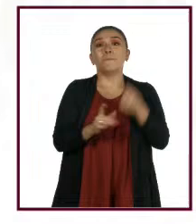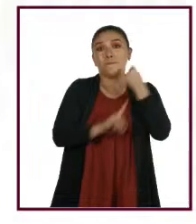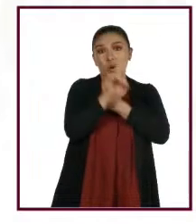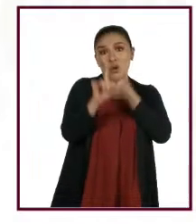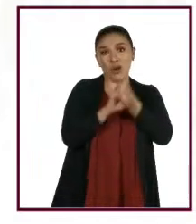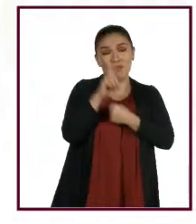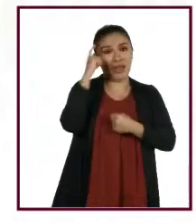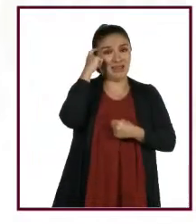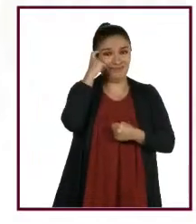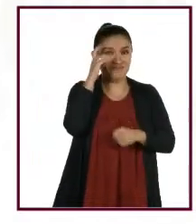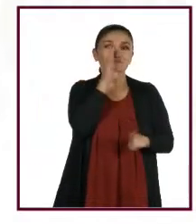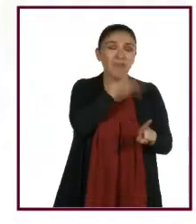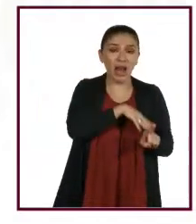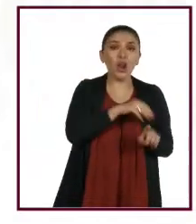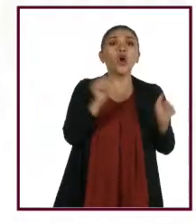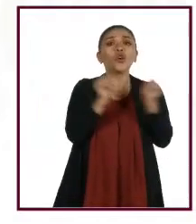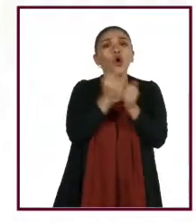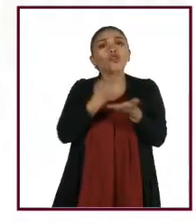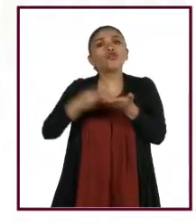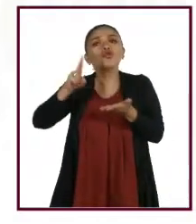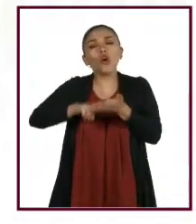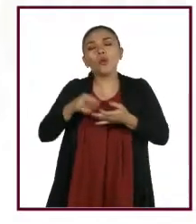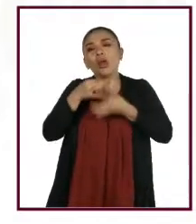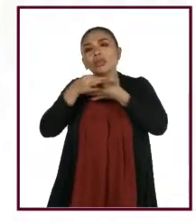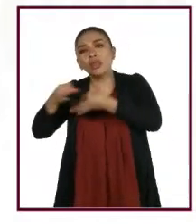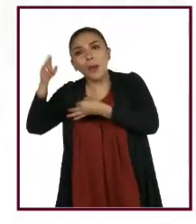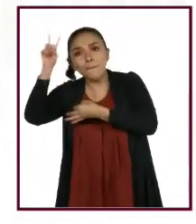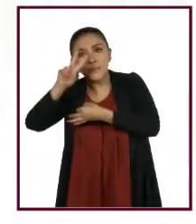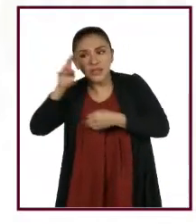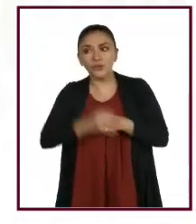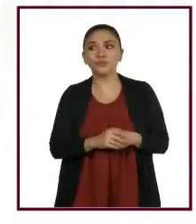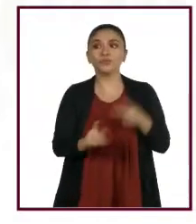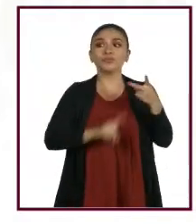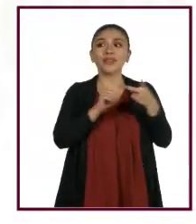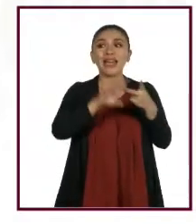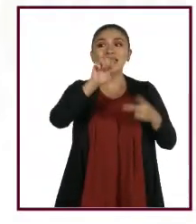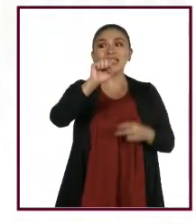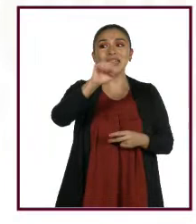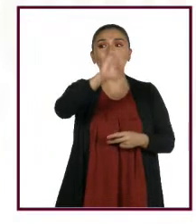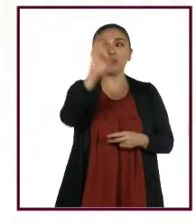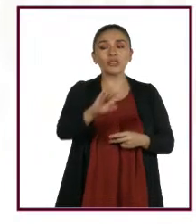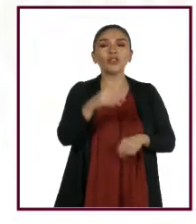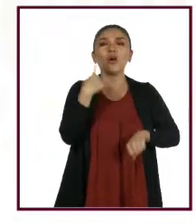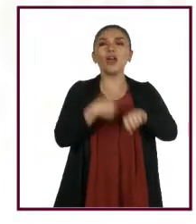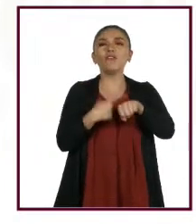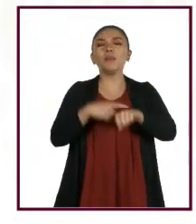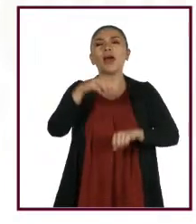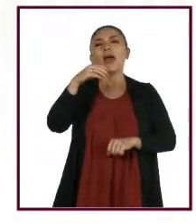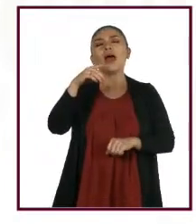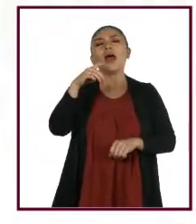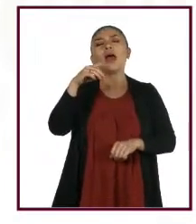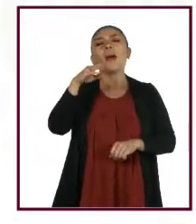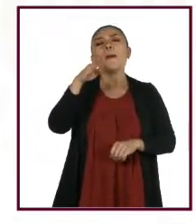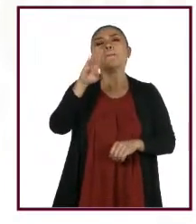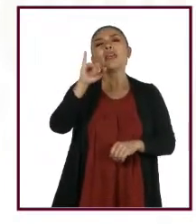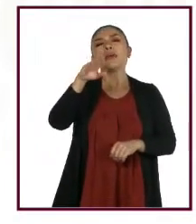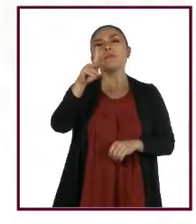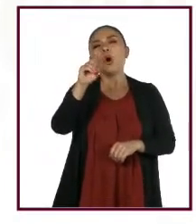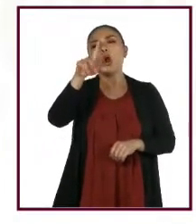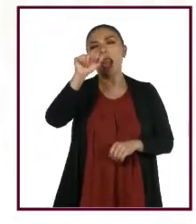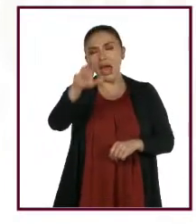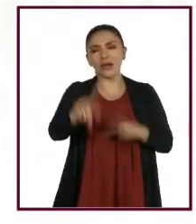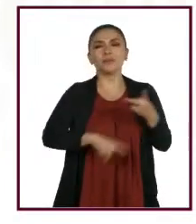sustancias o una adicción. Más del 60% de trastorno bipolar, más del 70% en trastornos de la personalidad